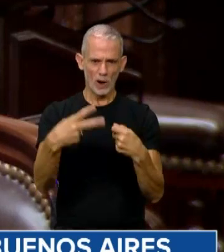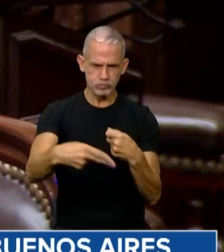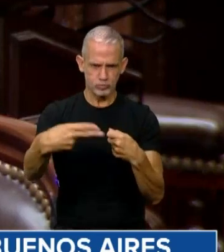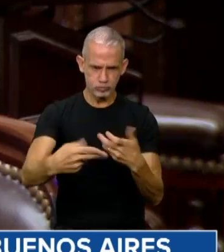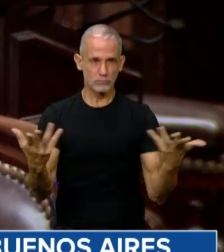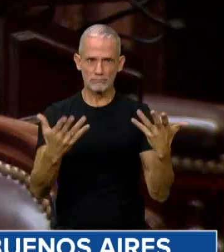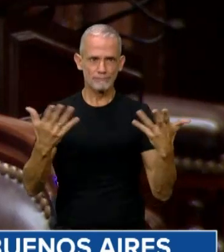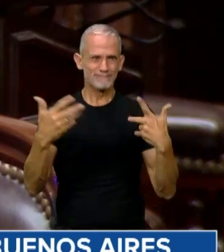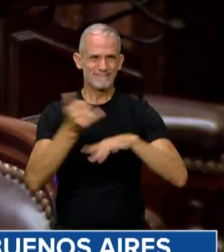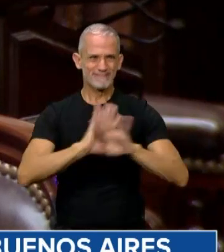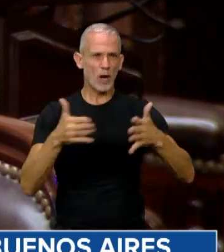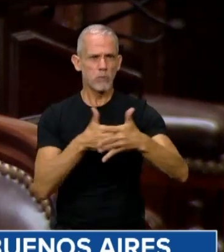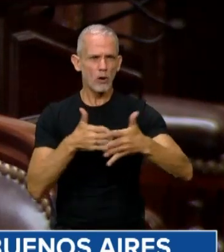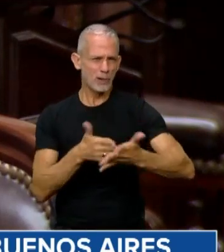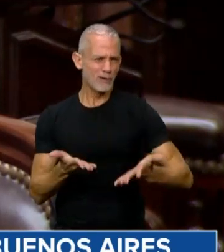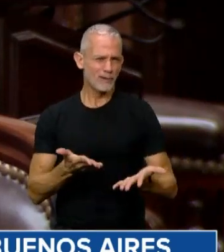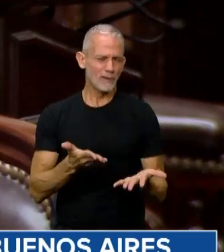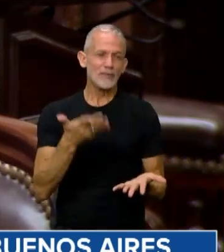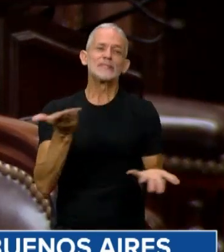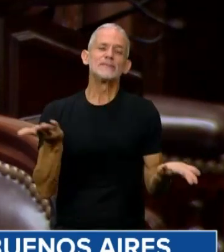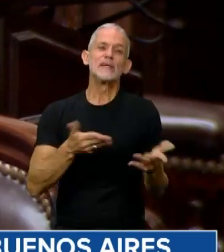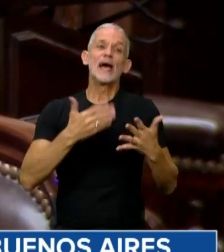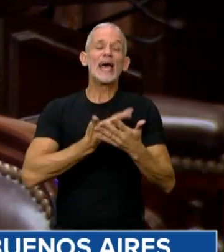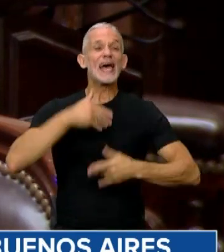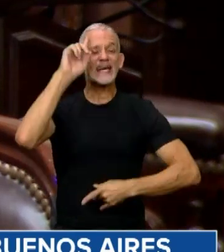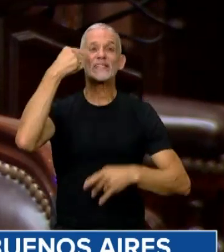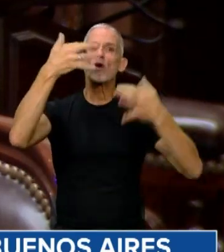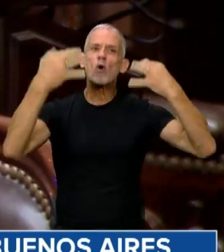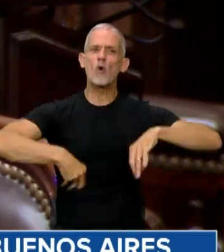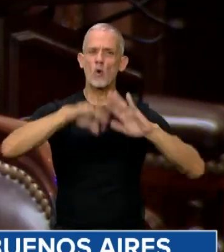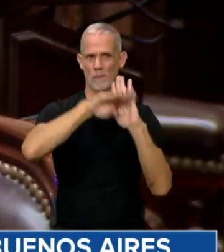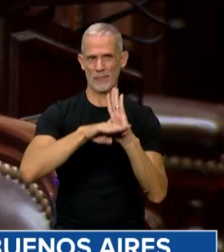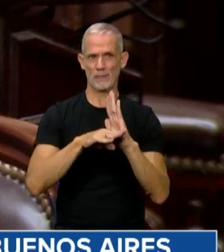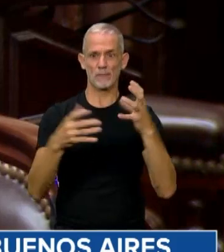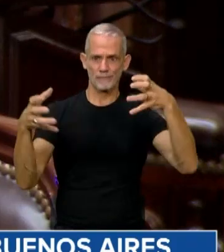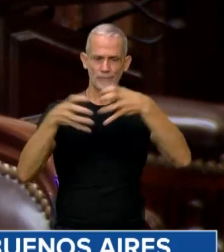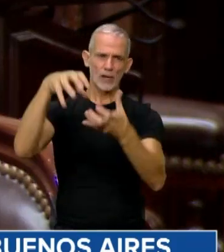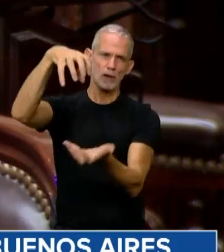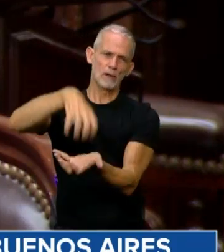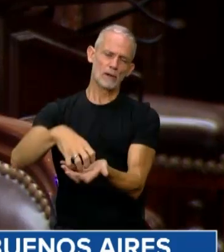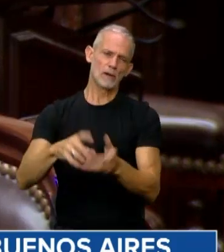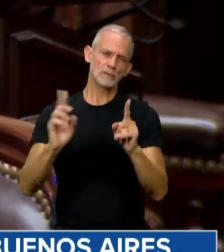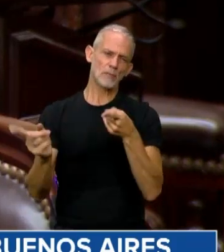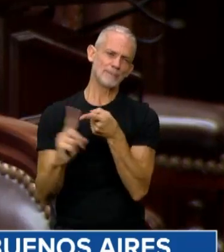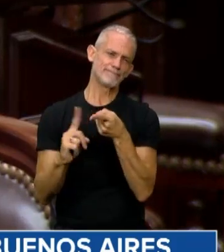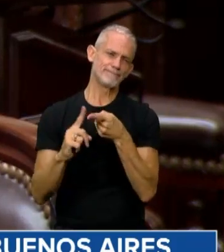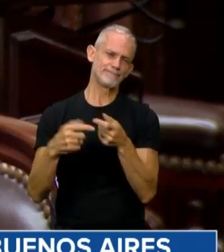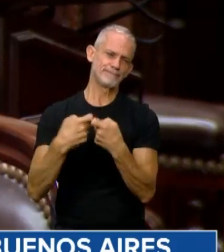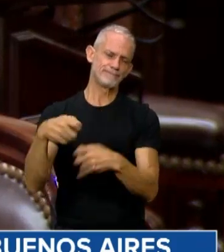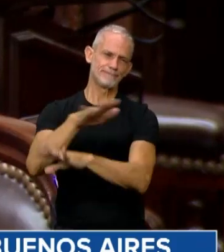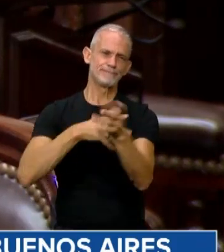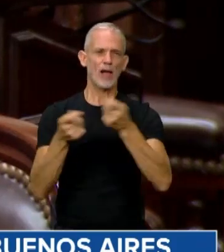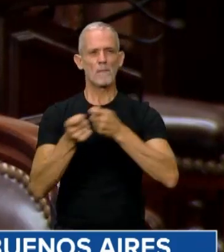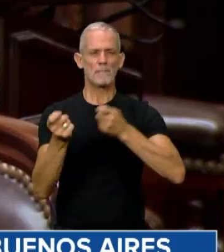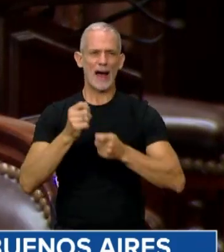es cumplirla, porque además lo que hemos visto es cómo desde las organizaciones penitenciarias también se articulan muchos de